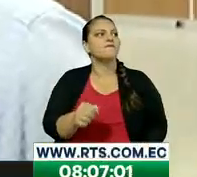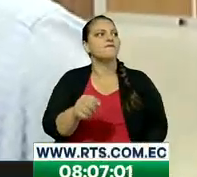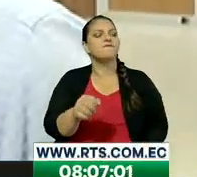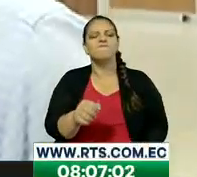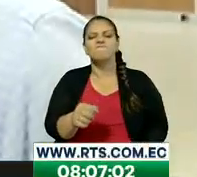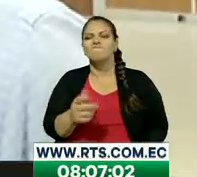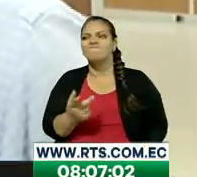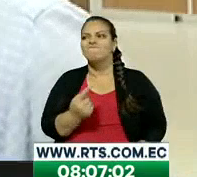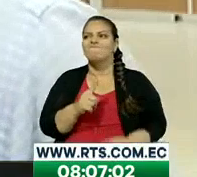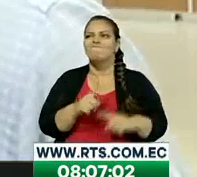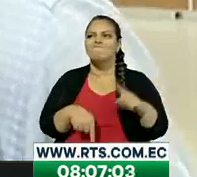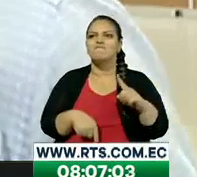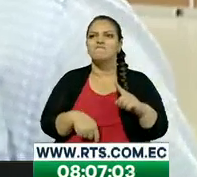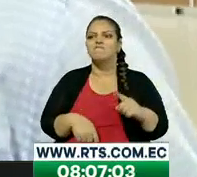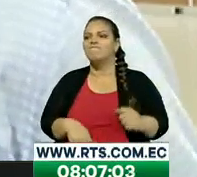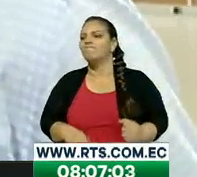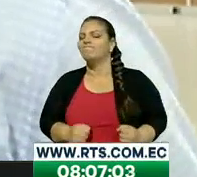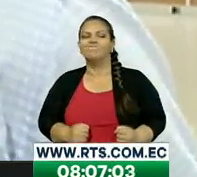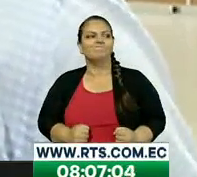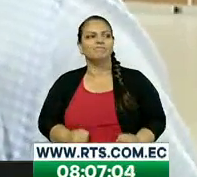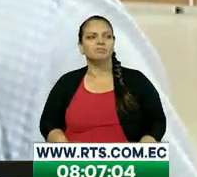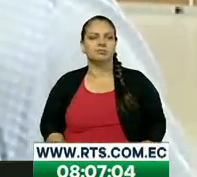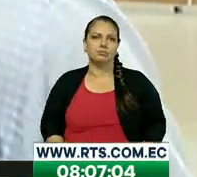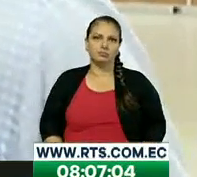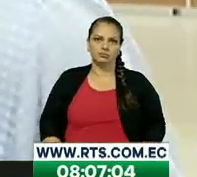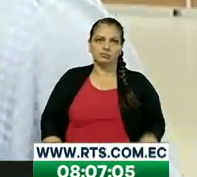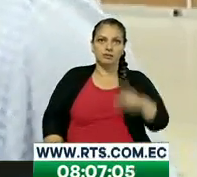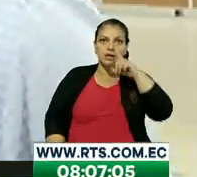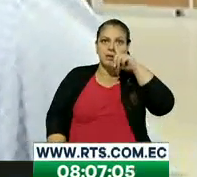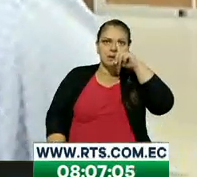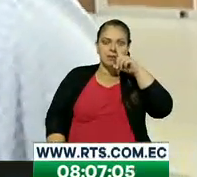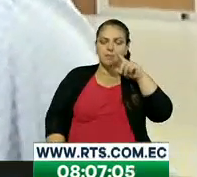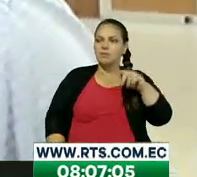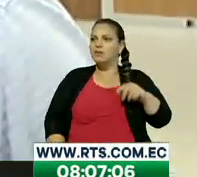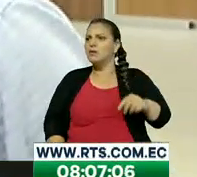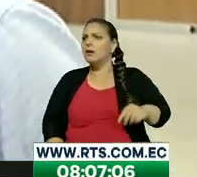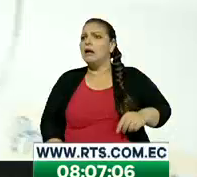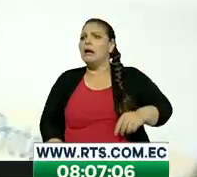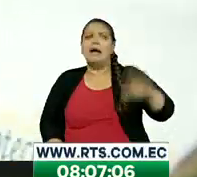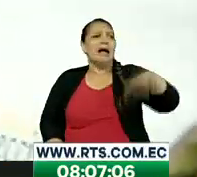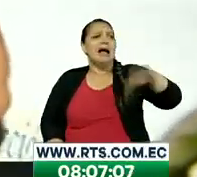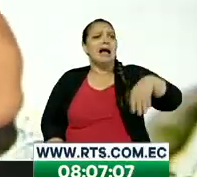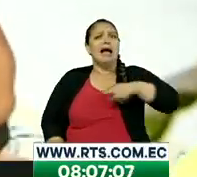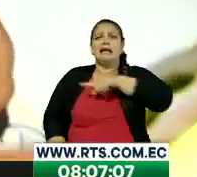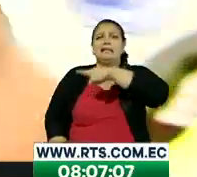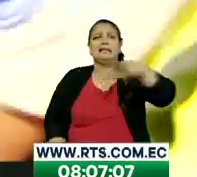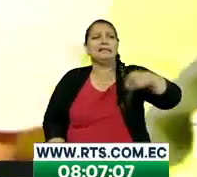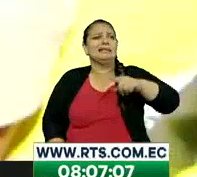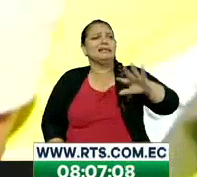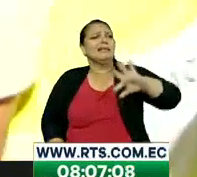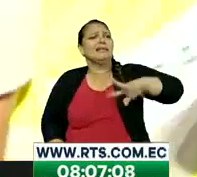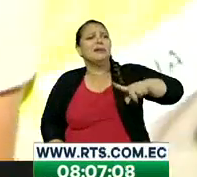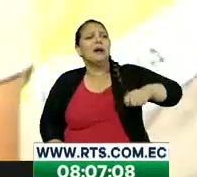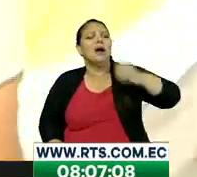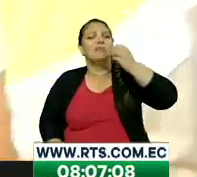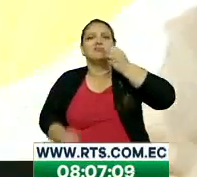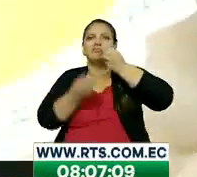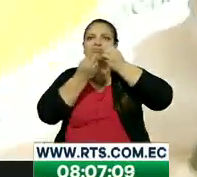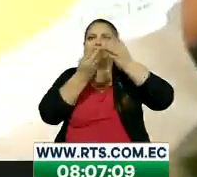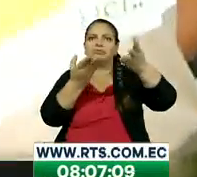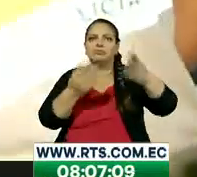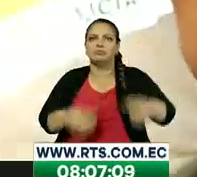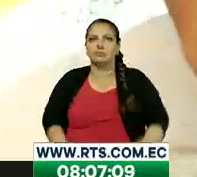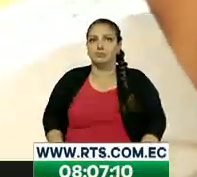los pide ayuda y fueron capturados 5 colombianos en este caso. El propietario del local se dio cuenta de la situación y